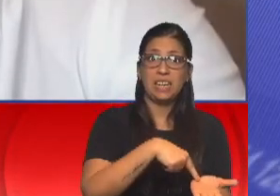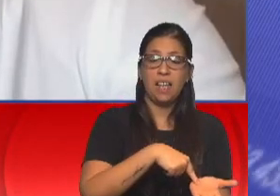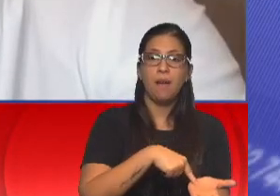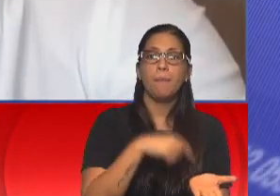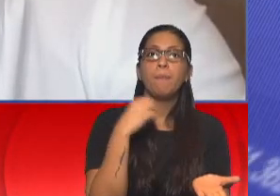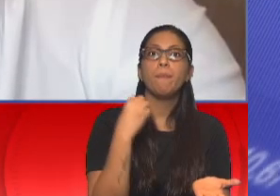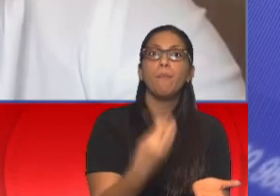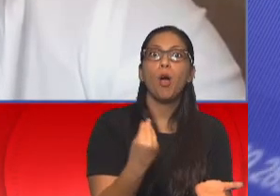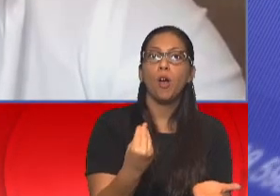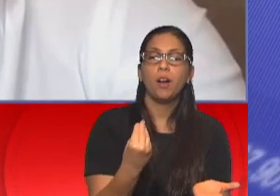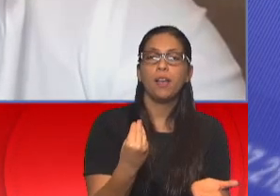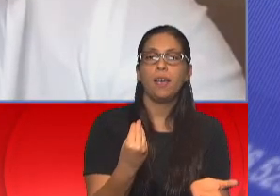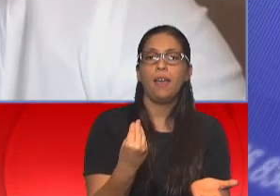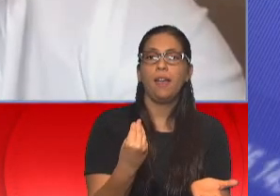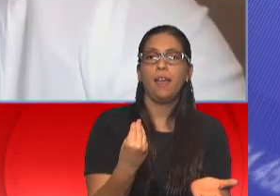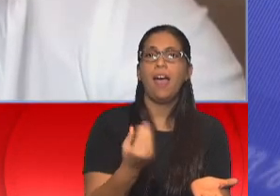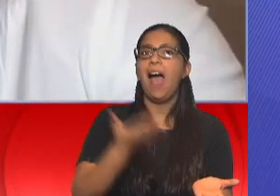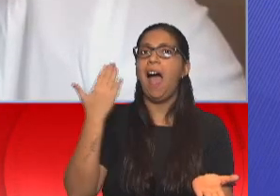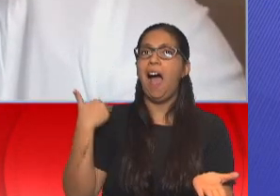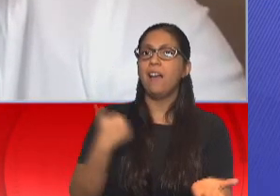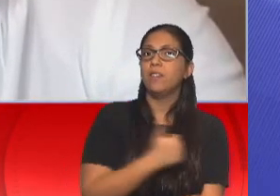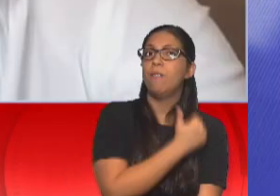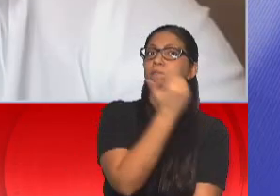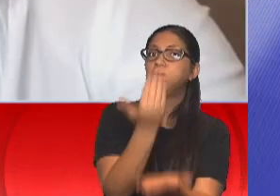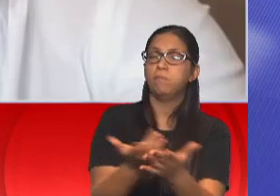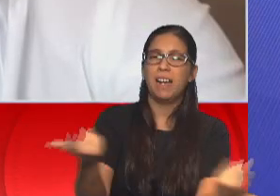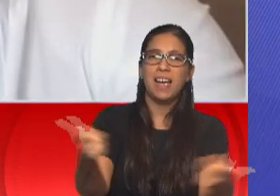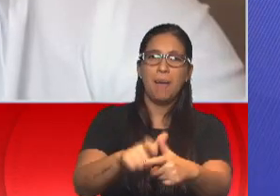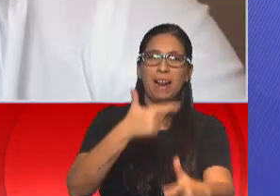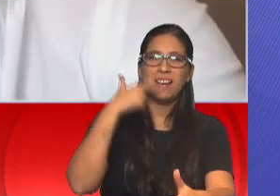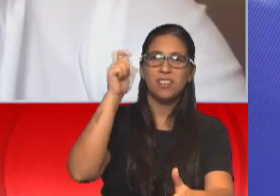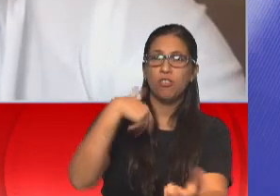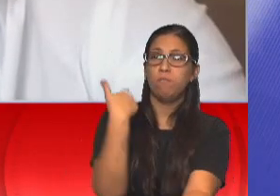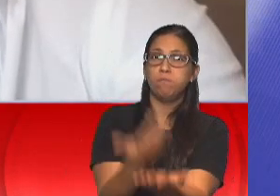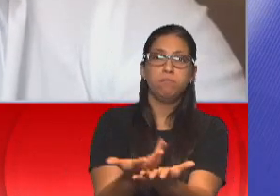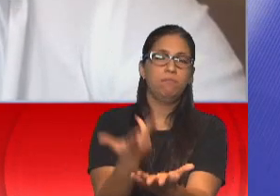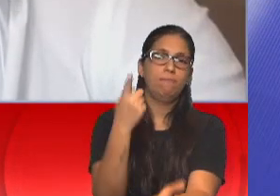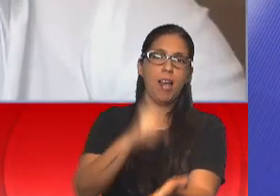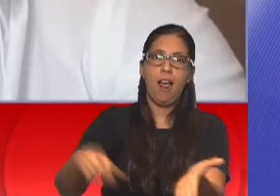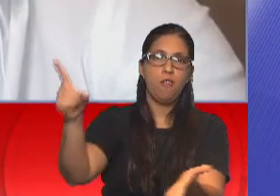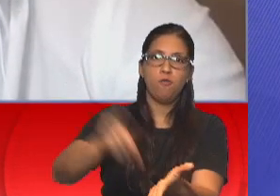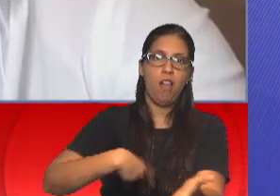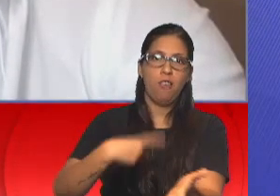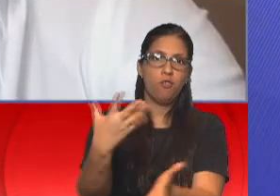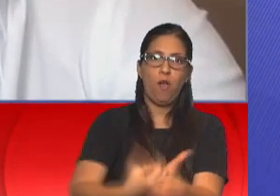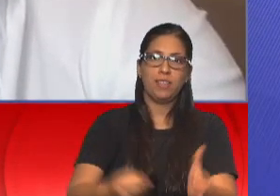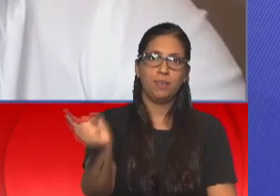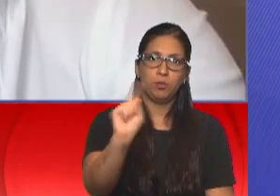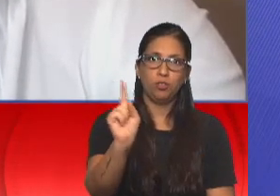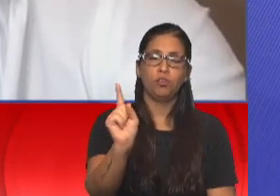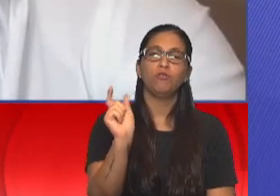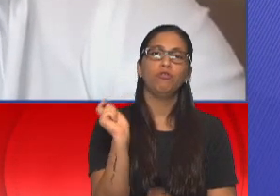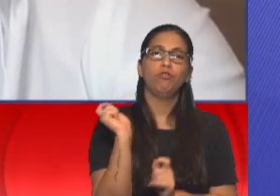el recurso extraordinario que presentó ante la Cámara de Casación no fue aceptado.